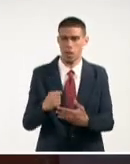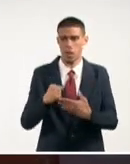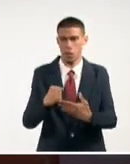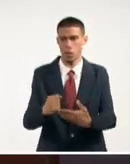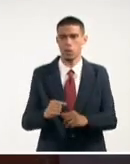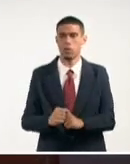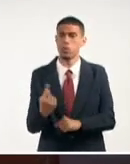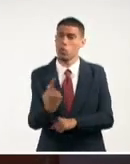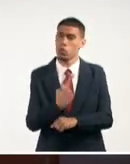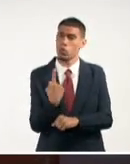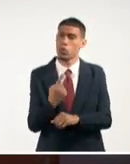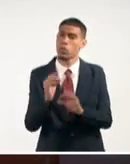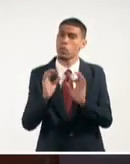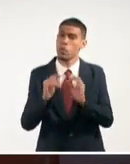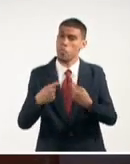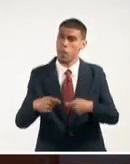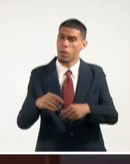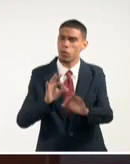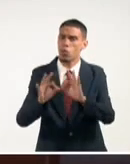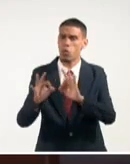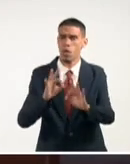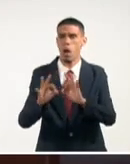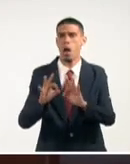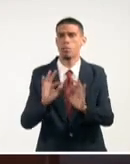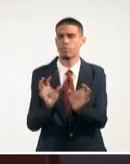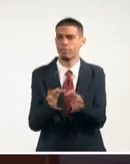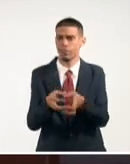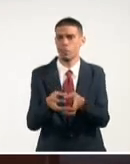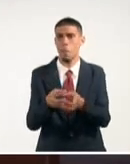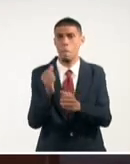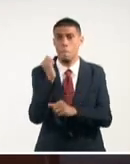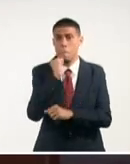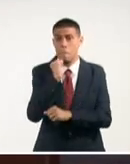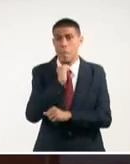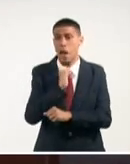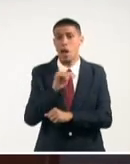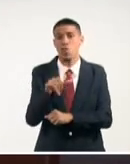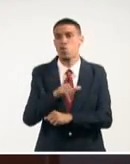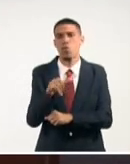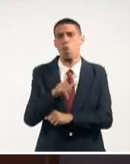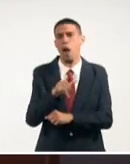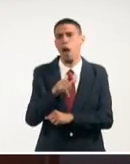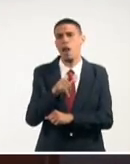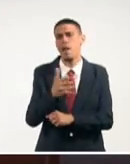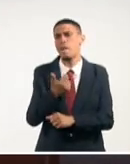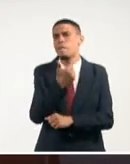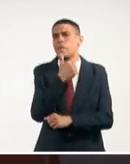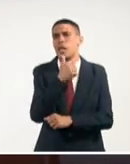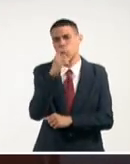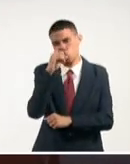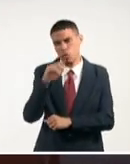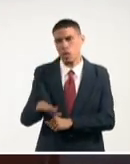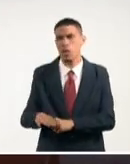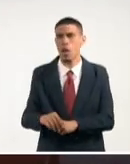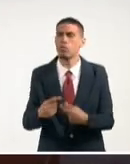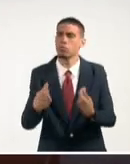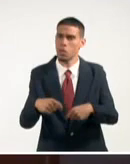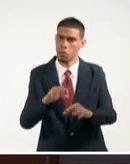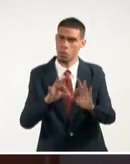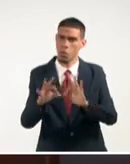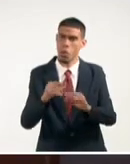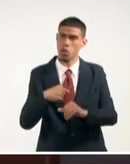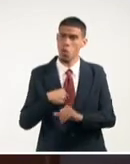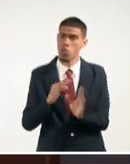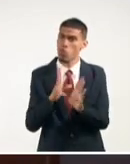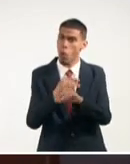Cuidemos la unidad más que a la niña de nuestros ojos. No tengo dudas de